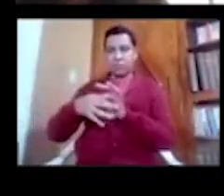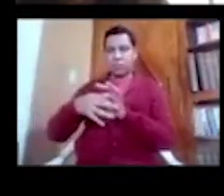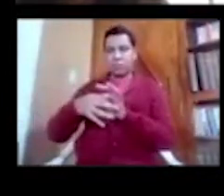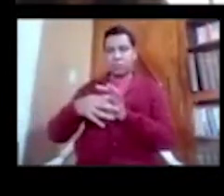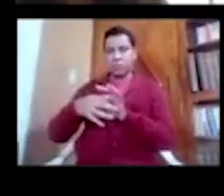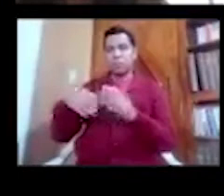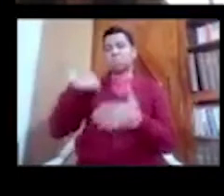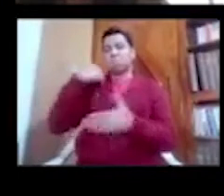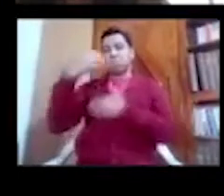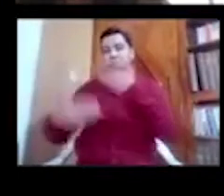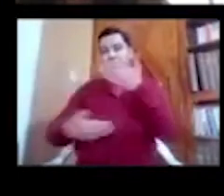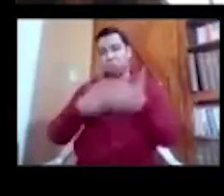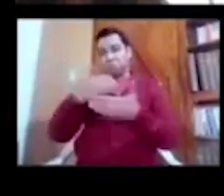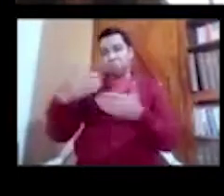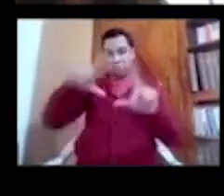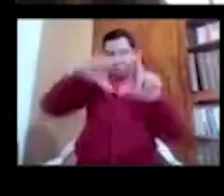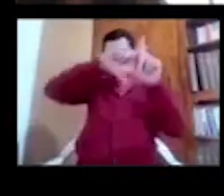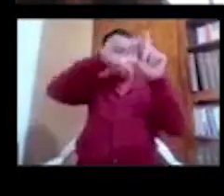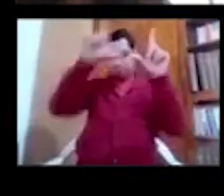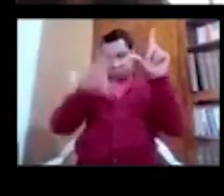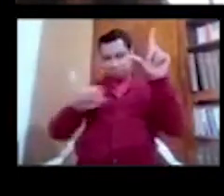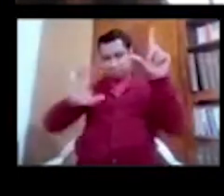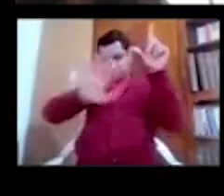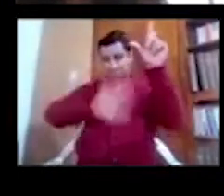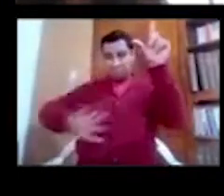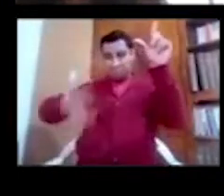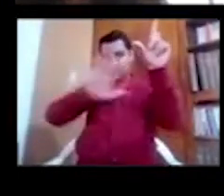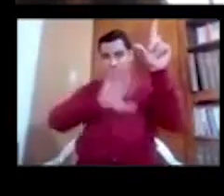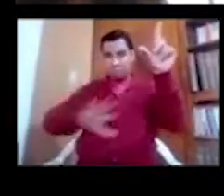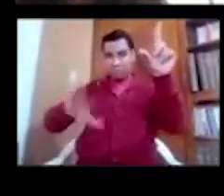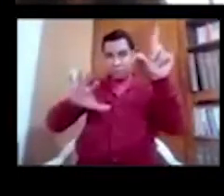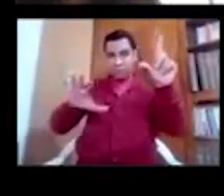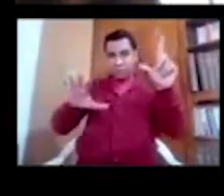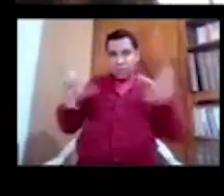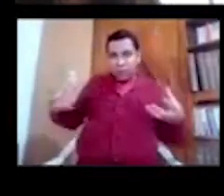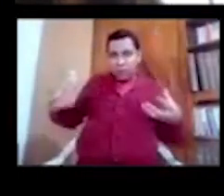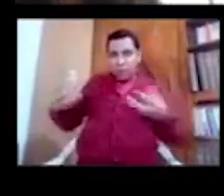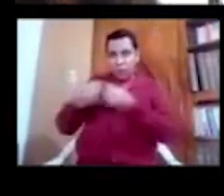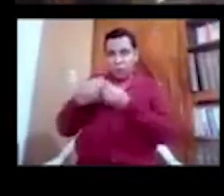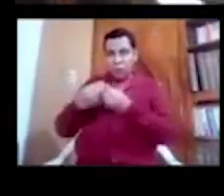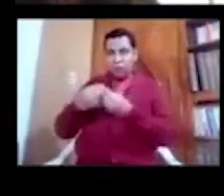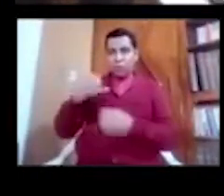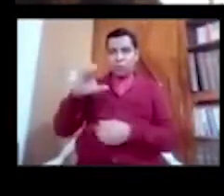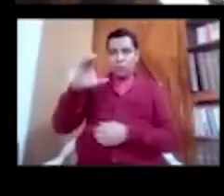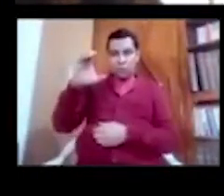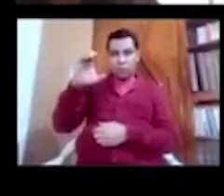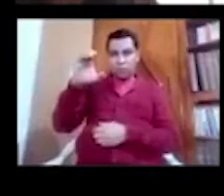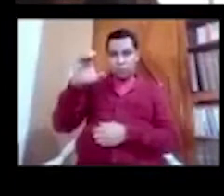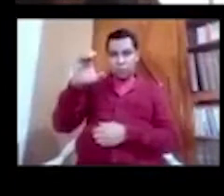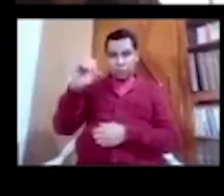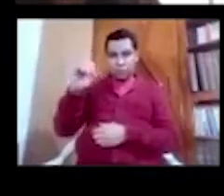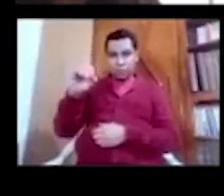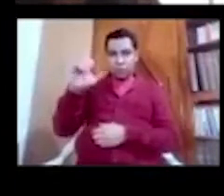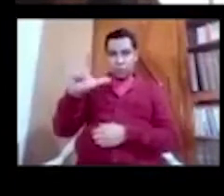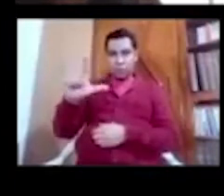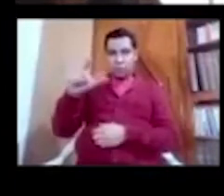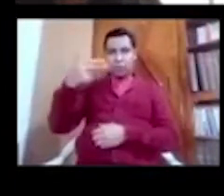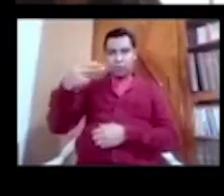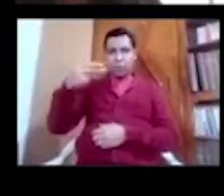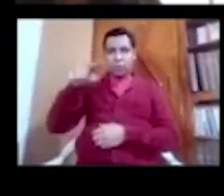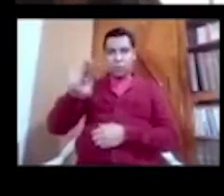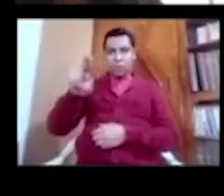México, y fueron los Coluas de Coloacán, una ciudad-estado que se